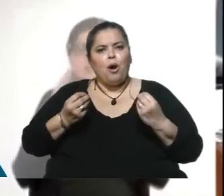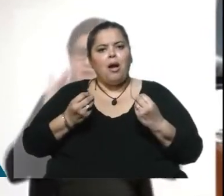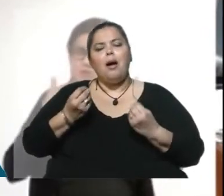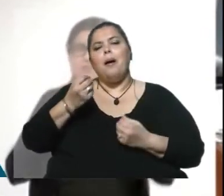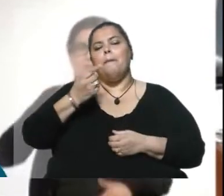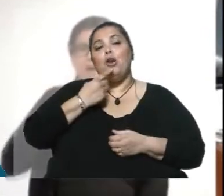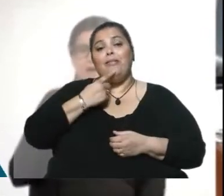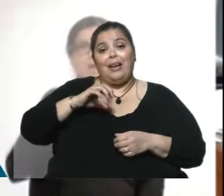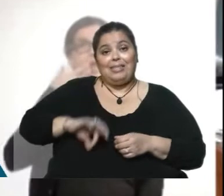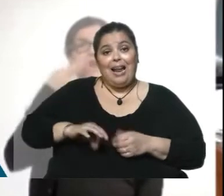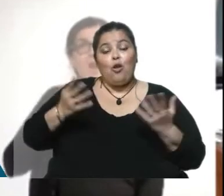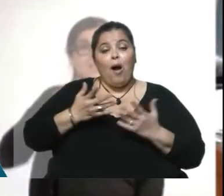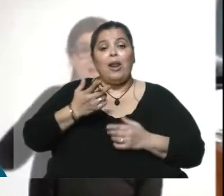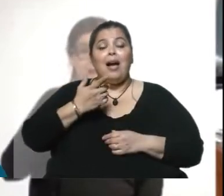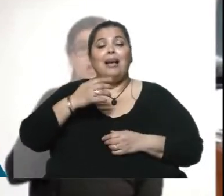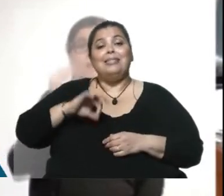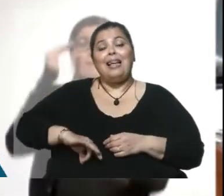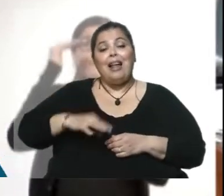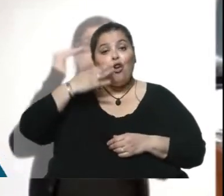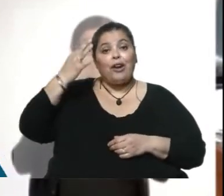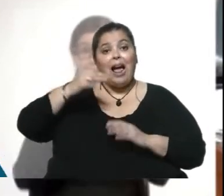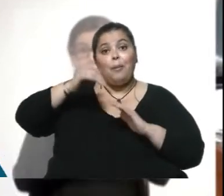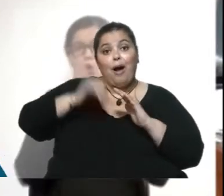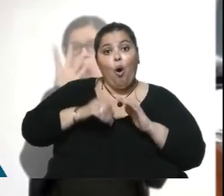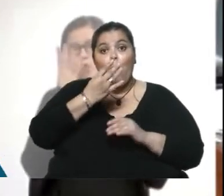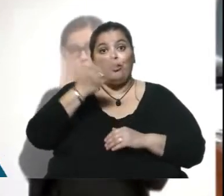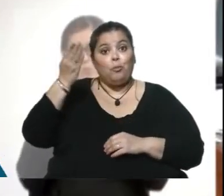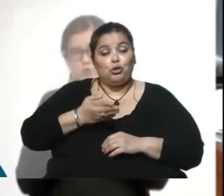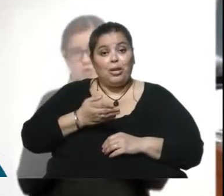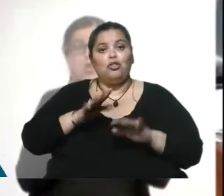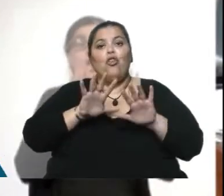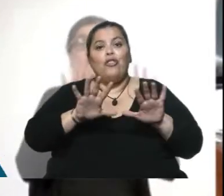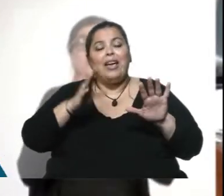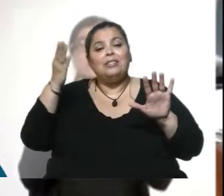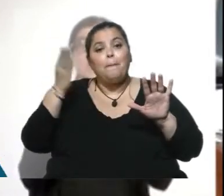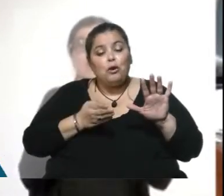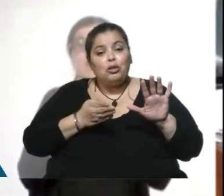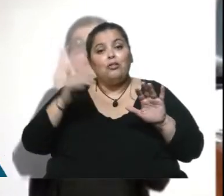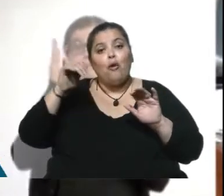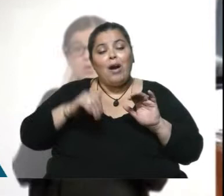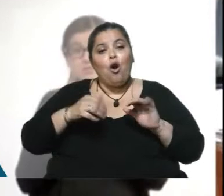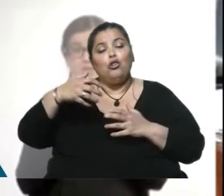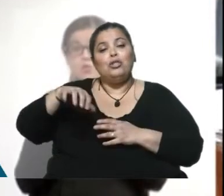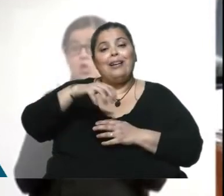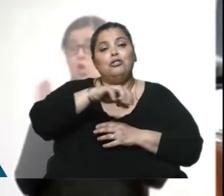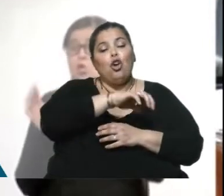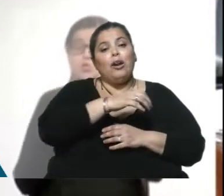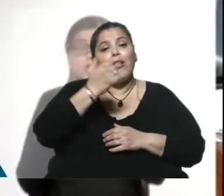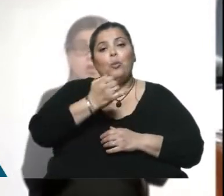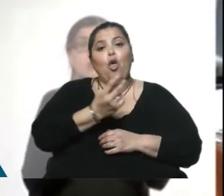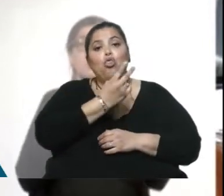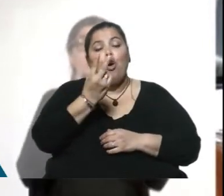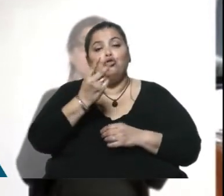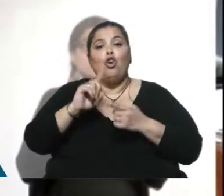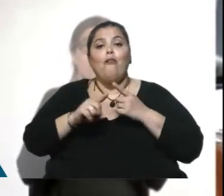salario real bajo 4% en promedio 10% en los sectores que tuvieron dos convenios